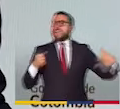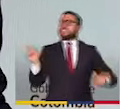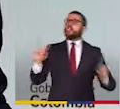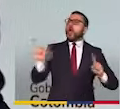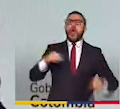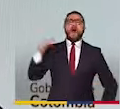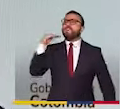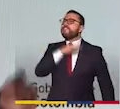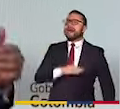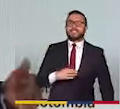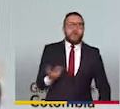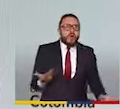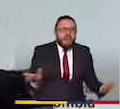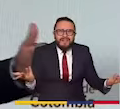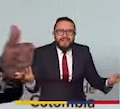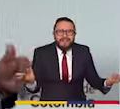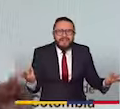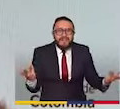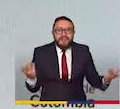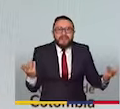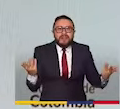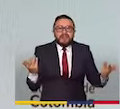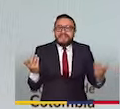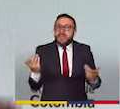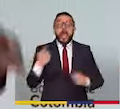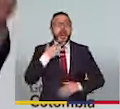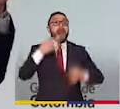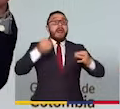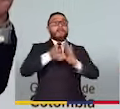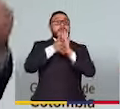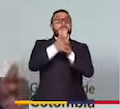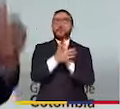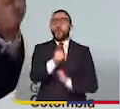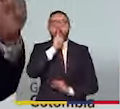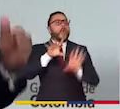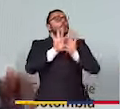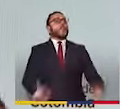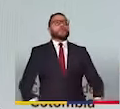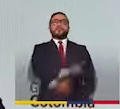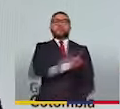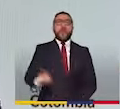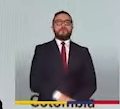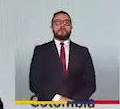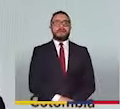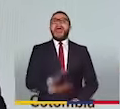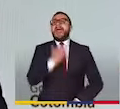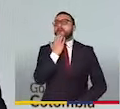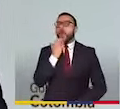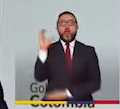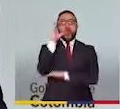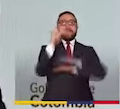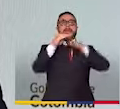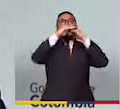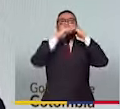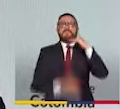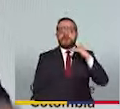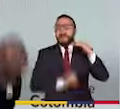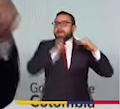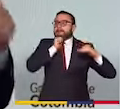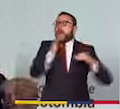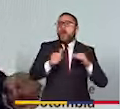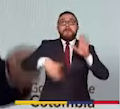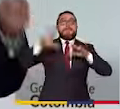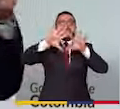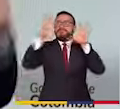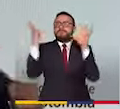no se puede contar, porque esa verdad se silencia. Se silencia que Colombia es el país más desigual y uno de los más violentos del mundo.